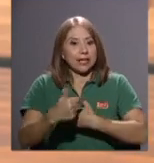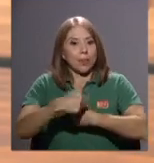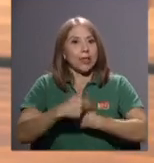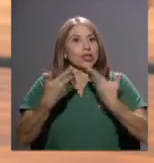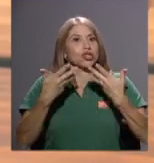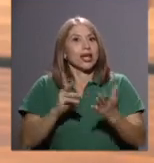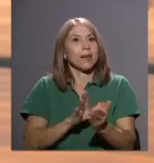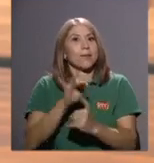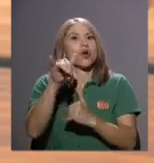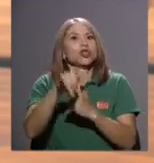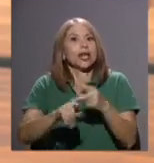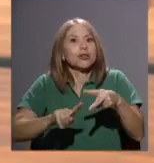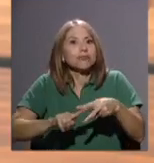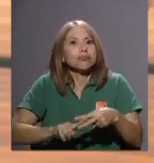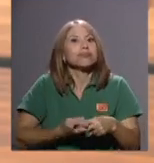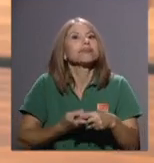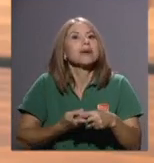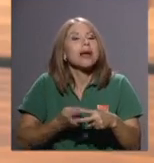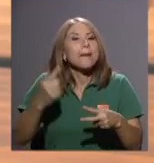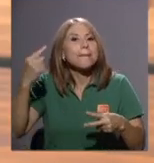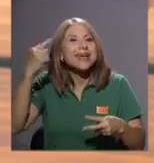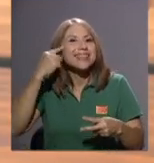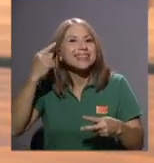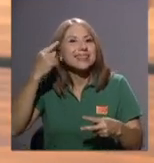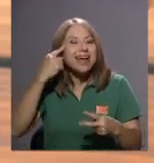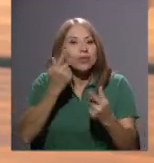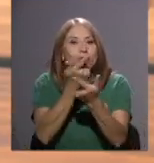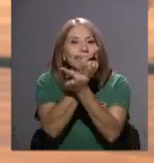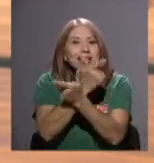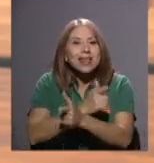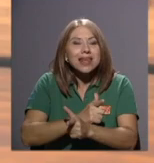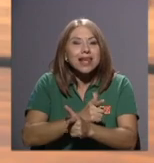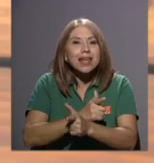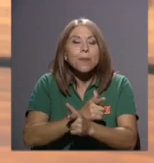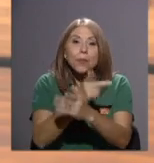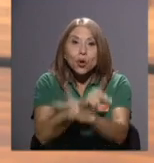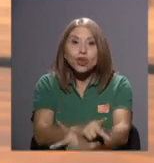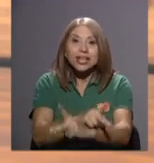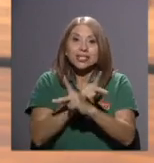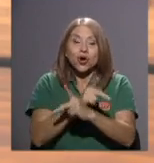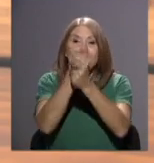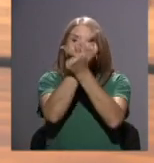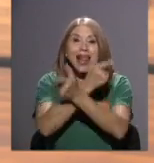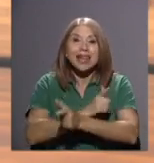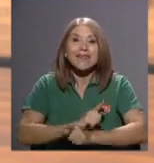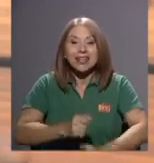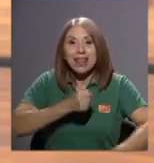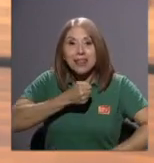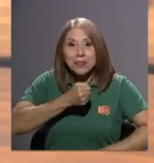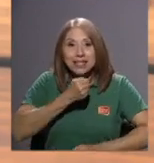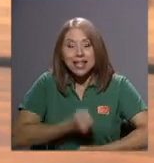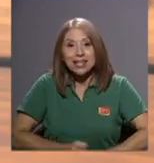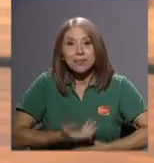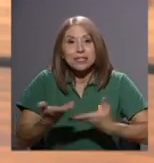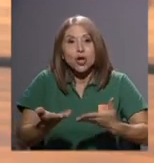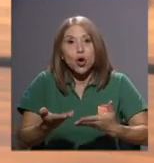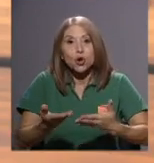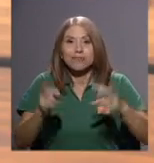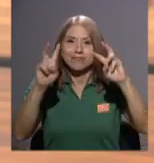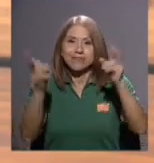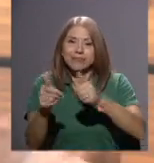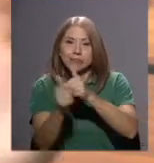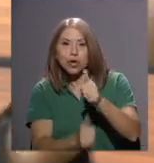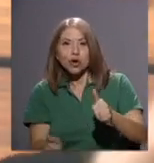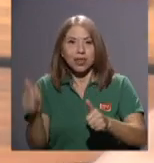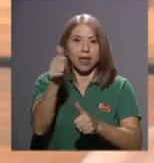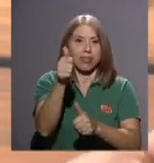proyecto pensando en la libertad, digamos, de protección a la libertad de prensa y expresión como una prioridad. Entonces usted va a ver